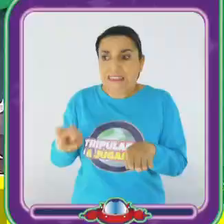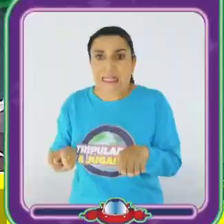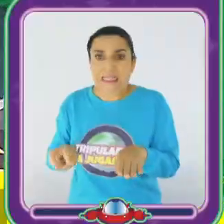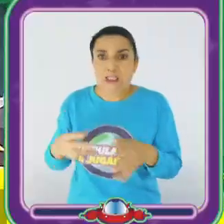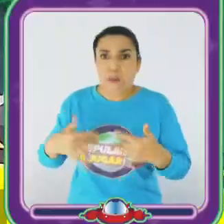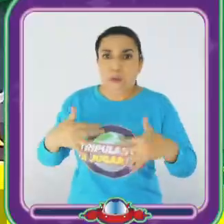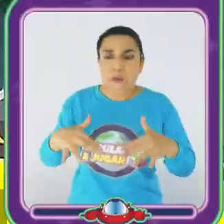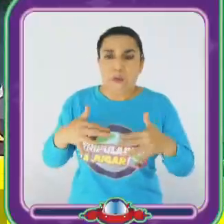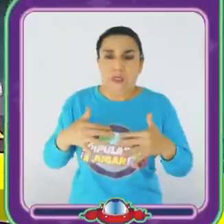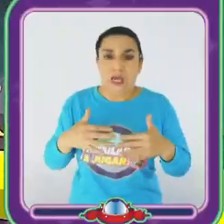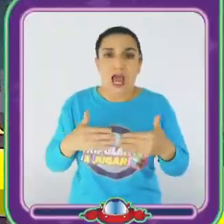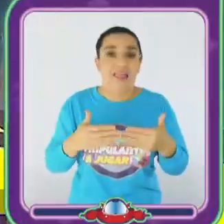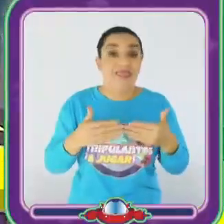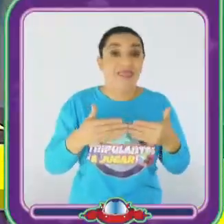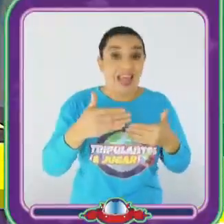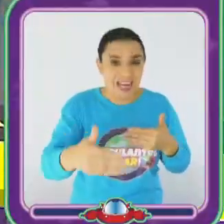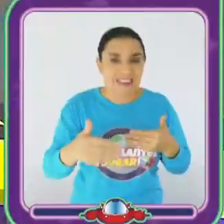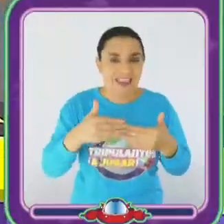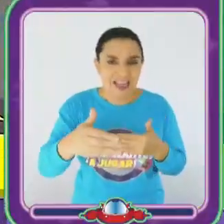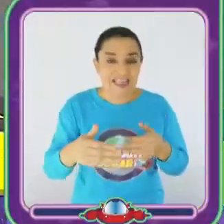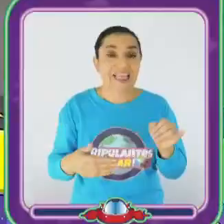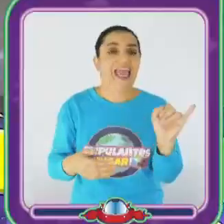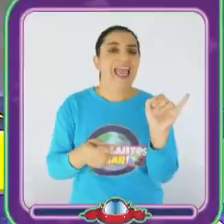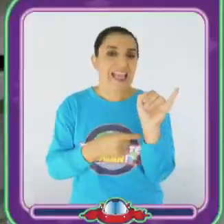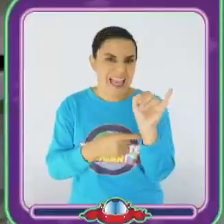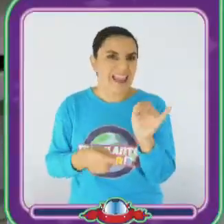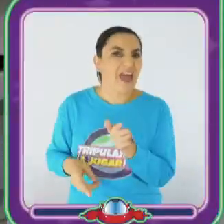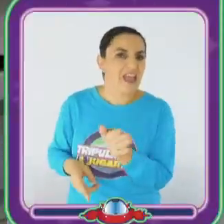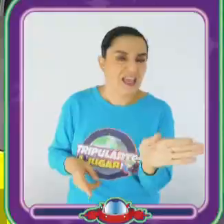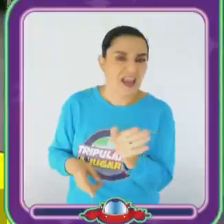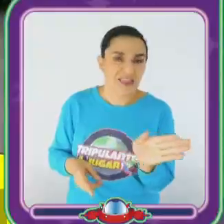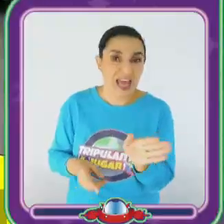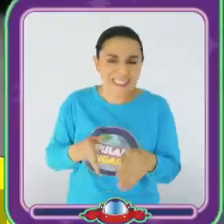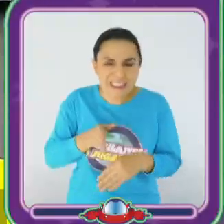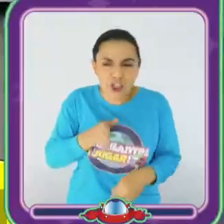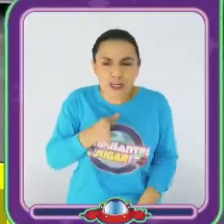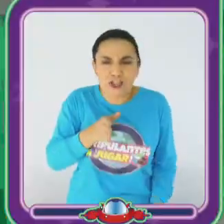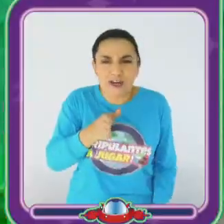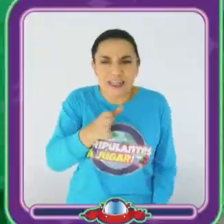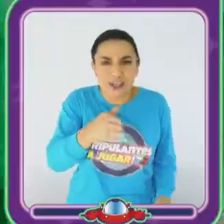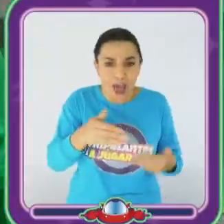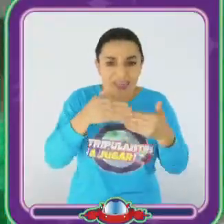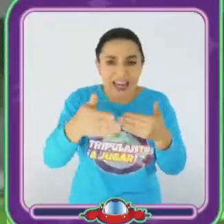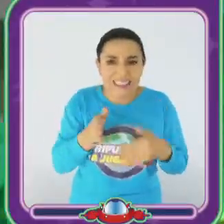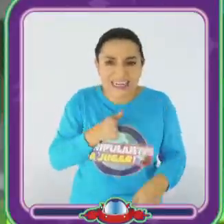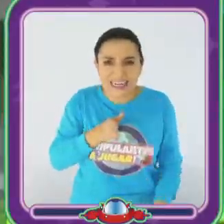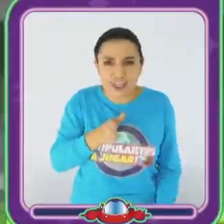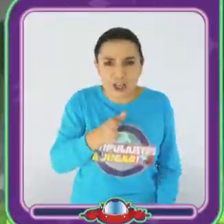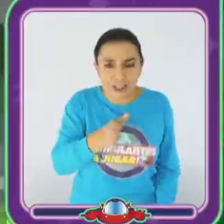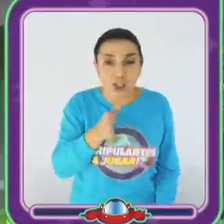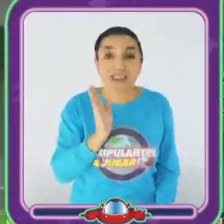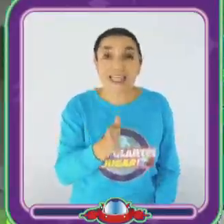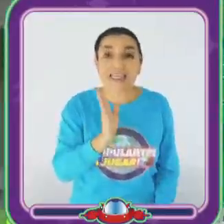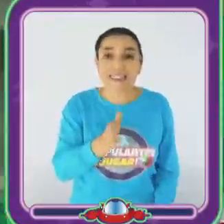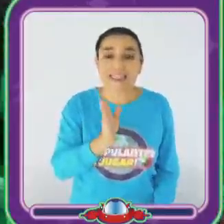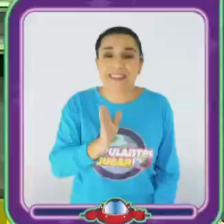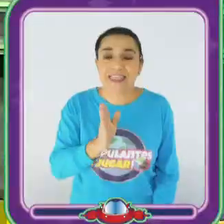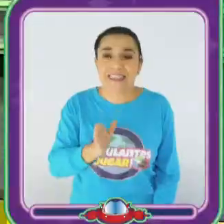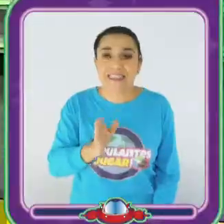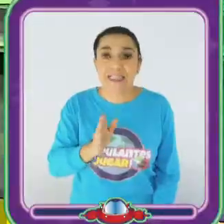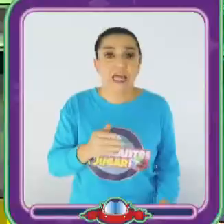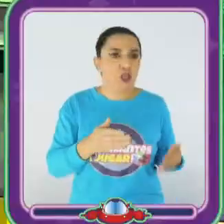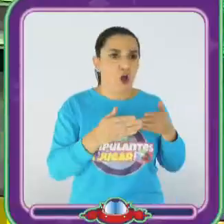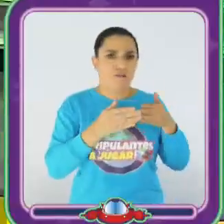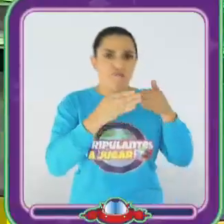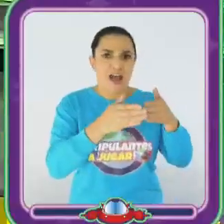saliendo! ¡Adelante, adelante! ¡Izquierda, izquierda, izquierda! ¡Adelante! ¡Izquierda, recto, recto! ¡Adelante! ¡Sigue, sigue, sigue, sigue! ¡No!